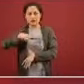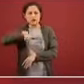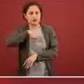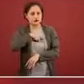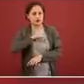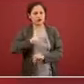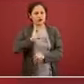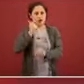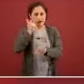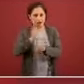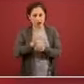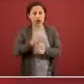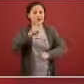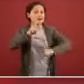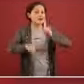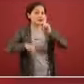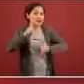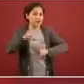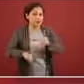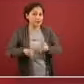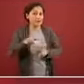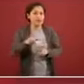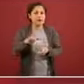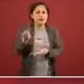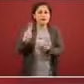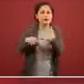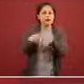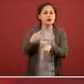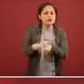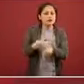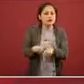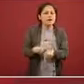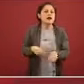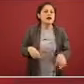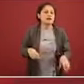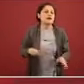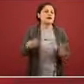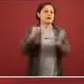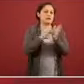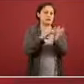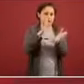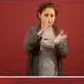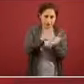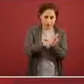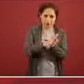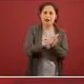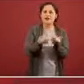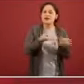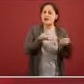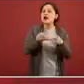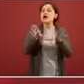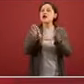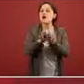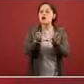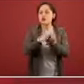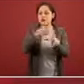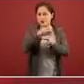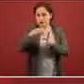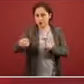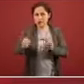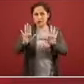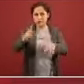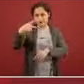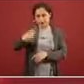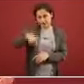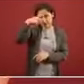transmisión, se aplicarían ciertas medidas. Cuando anticipamos en México, que esto es algo relativamente inusual en